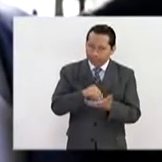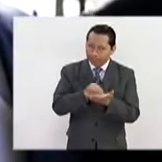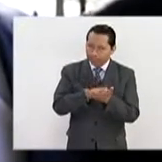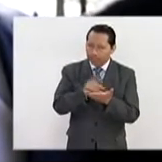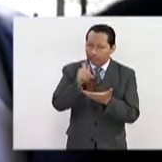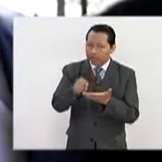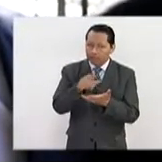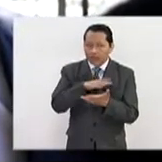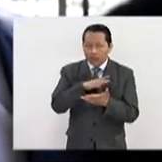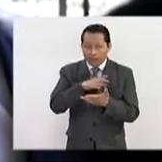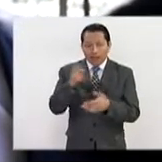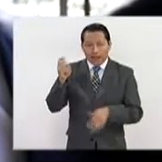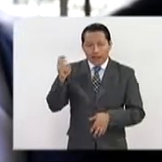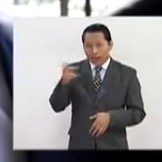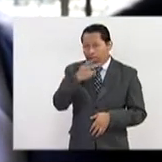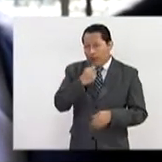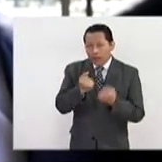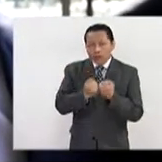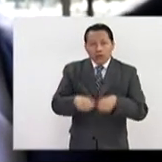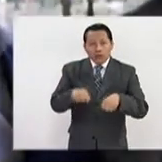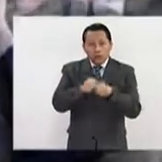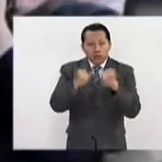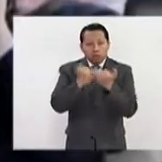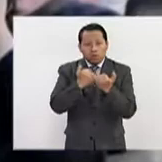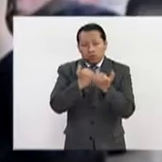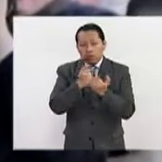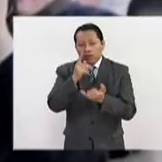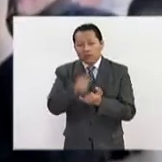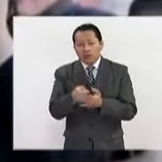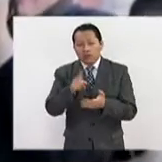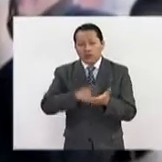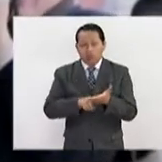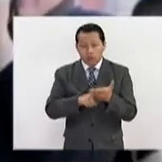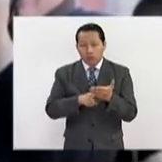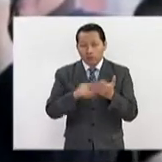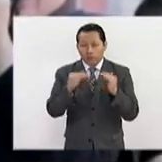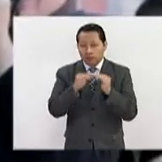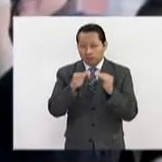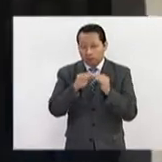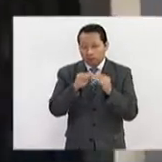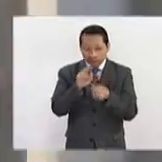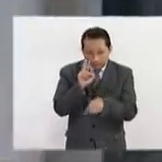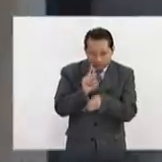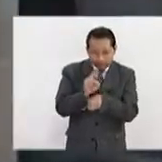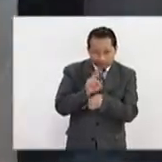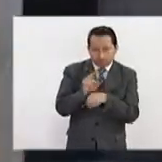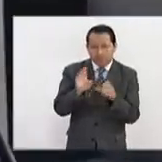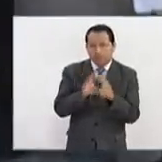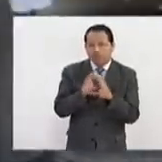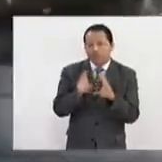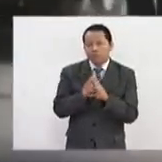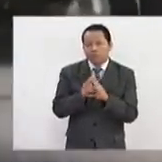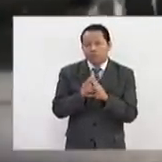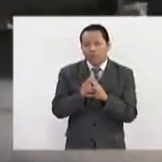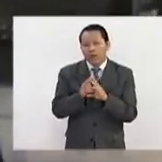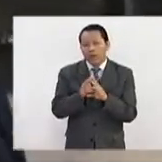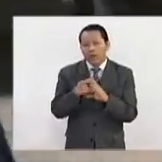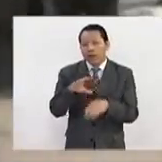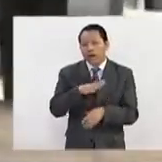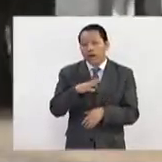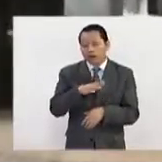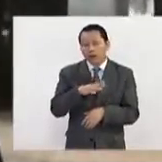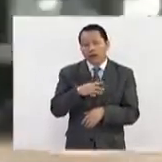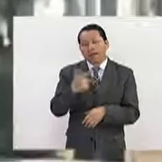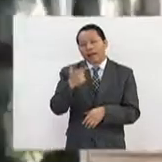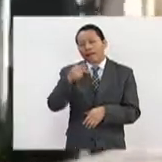movimientos de Manafort y de su socio Rick Gates dentro de su respectiva residencia sean seguidos mediante un